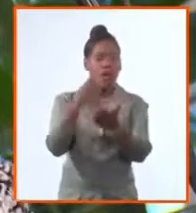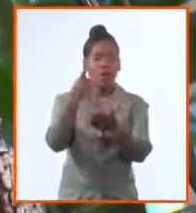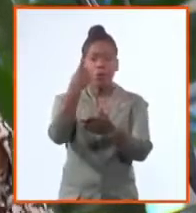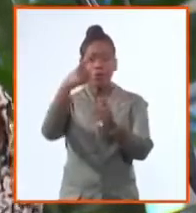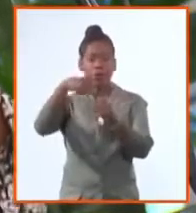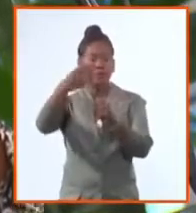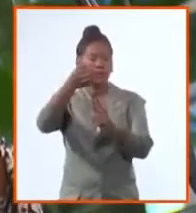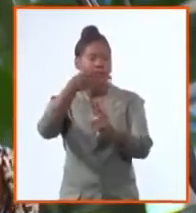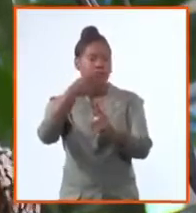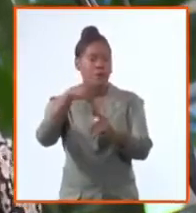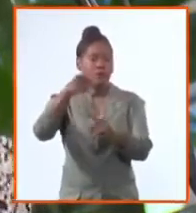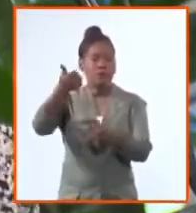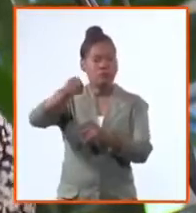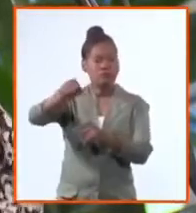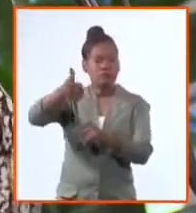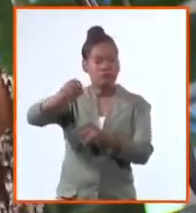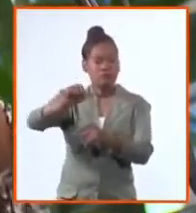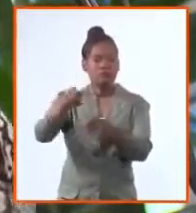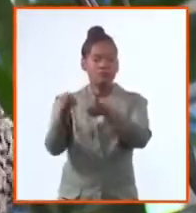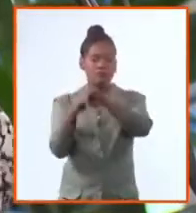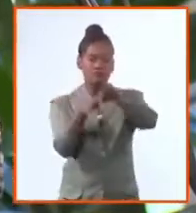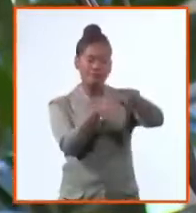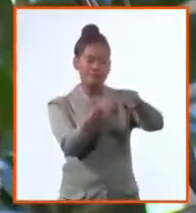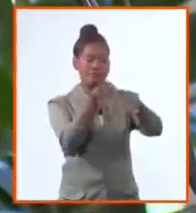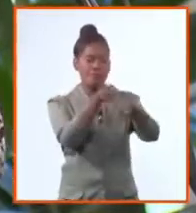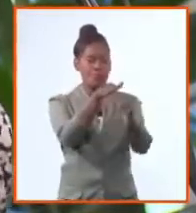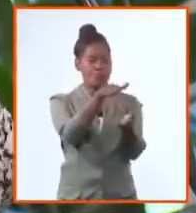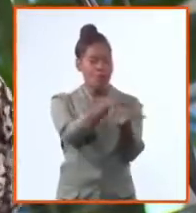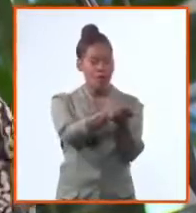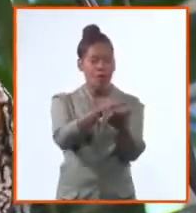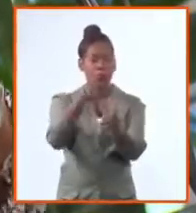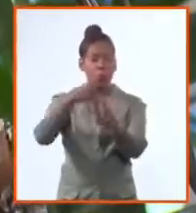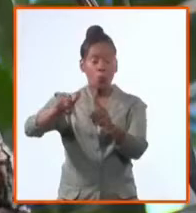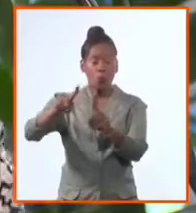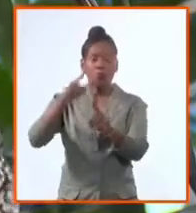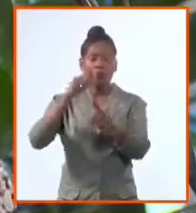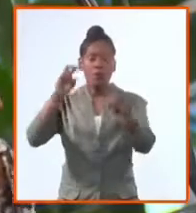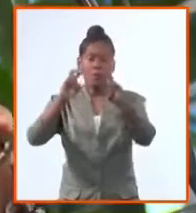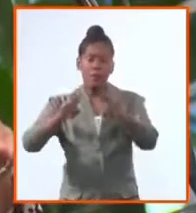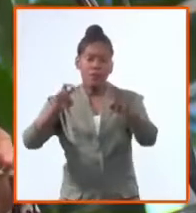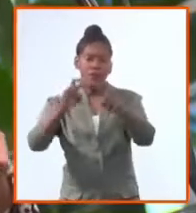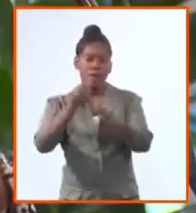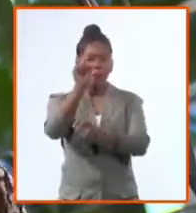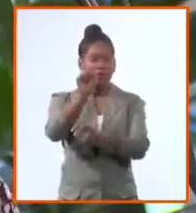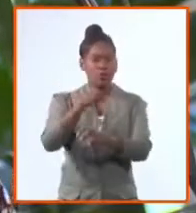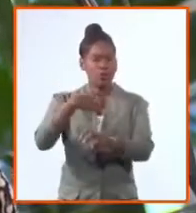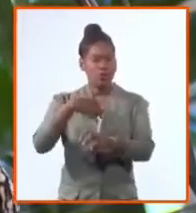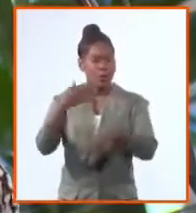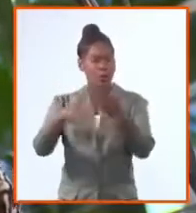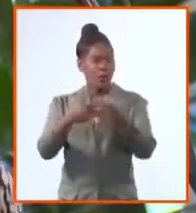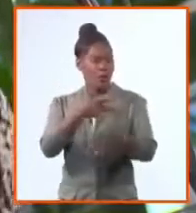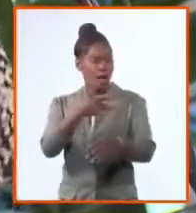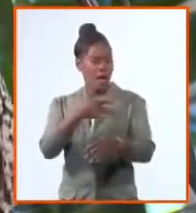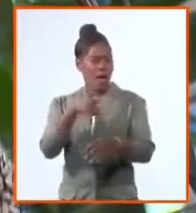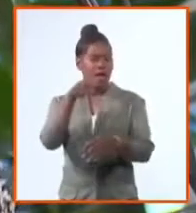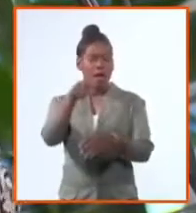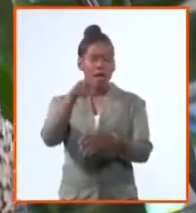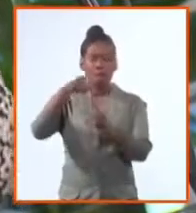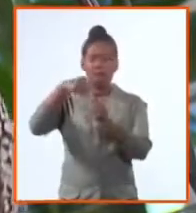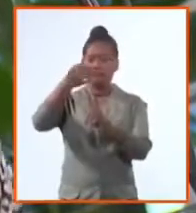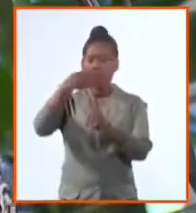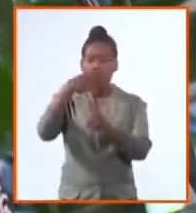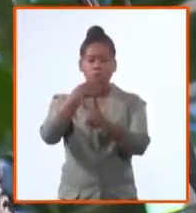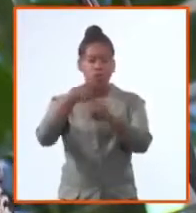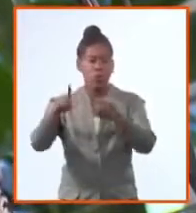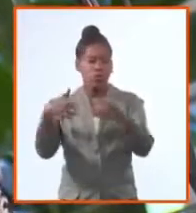en diferentes momentos, y esa integración es lo que ha ido logrando, al igual que ha pasado con la estrategia de la vacuna, única en el mundo, porque nadie ha